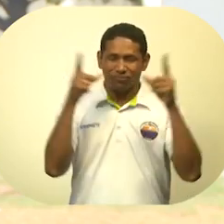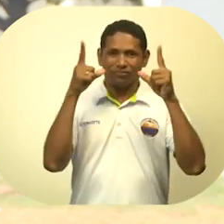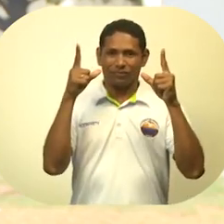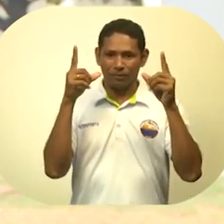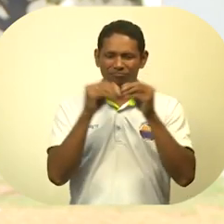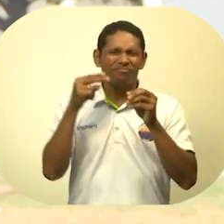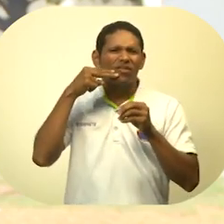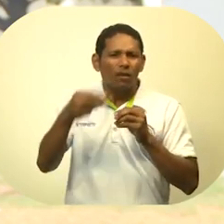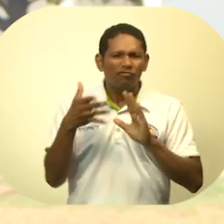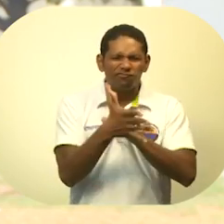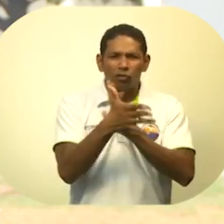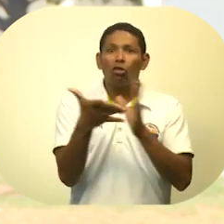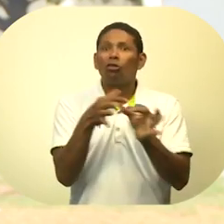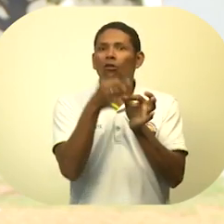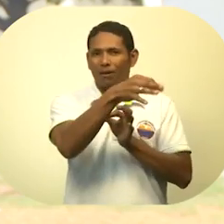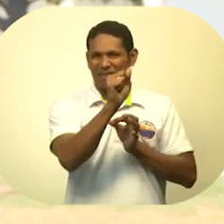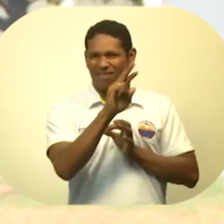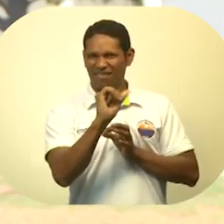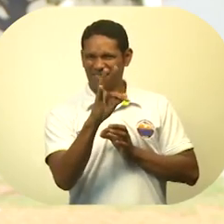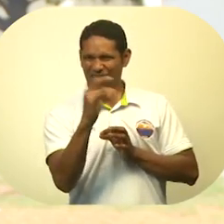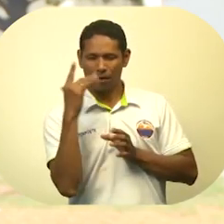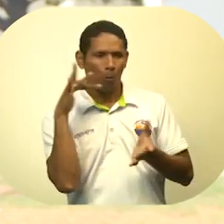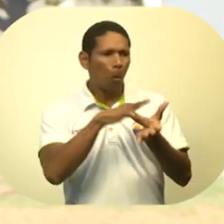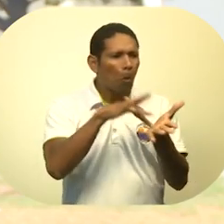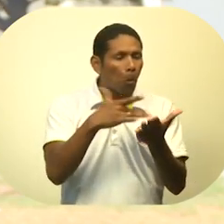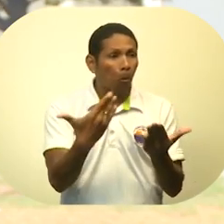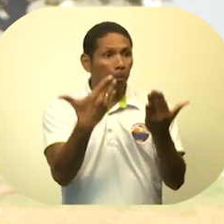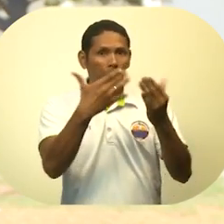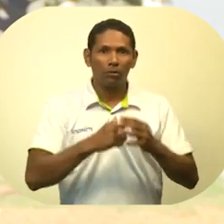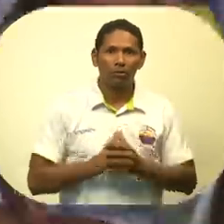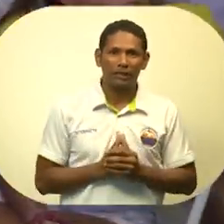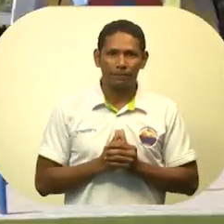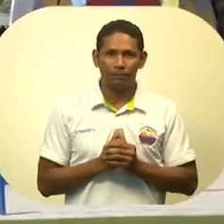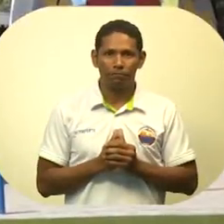de la Universidad del Magdalena construyó relatos desde el municipio de Aracataca.